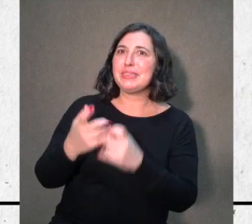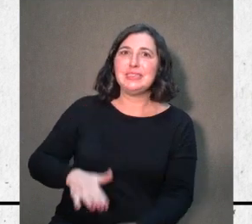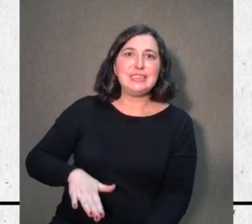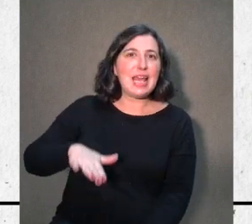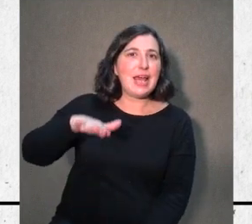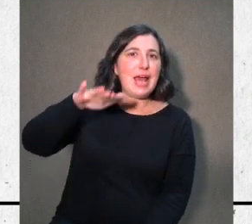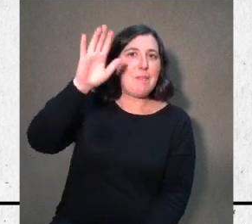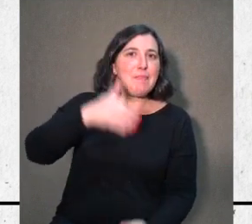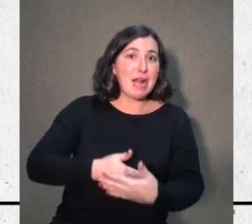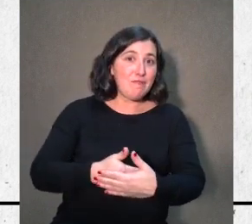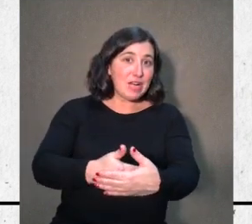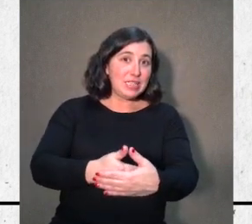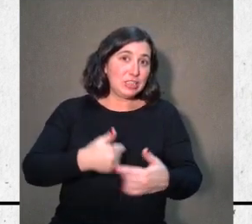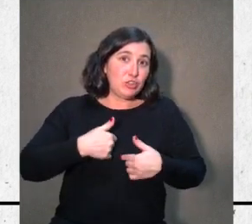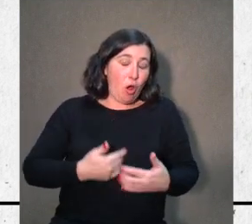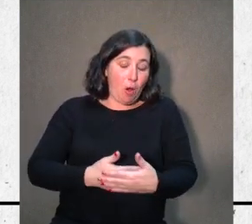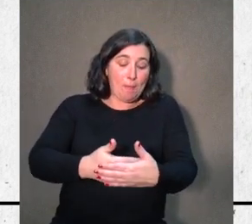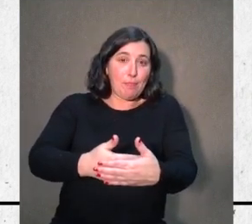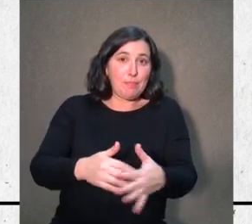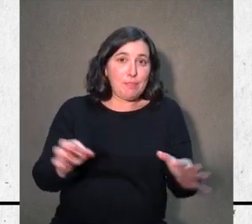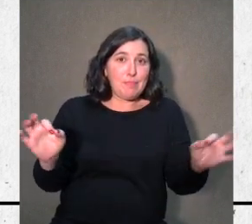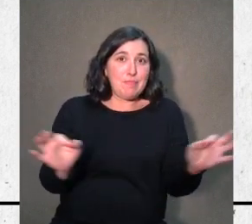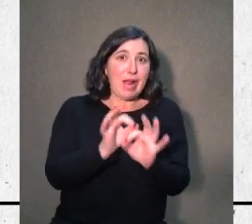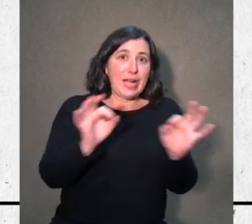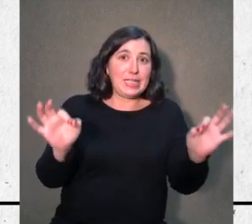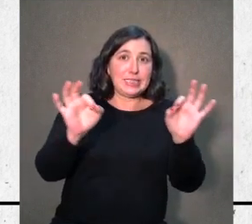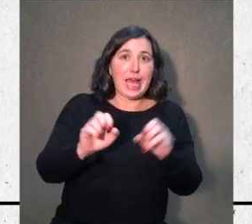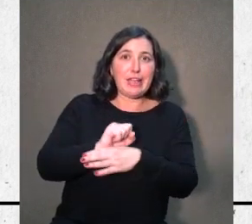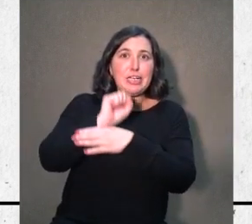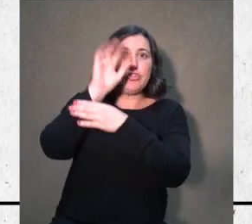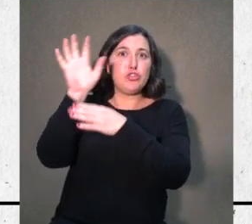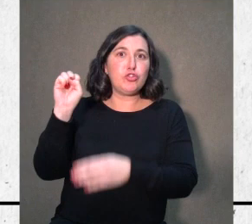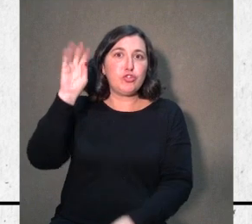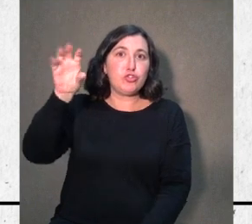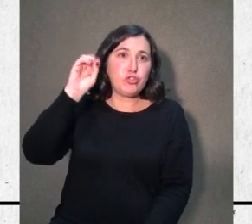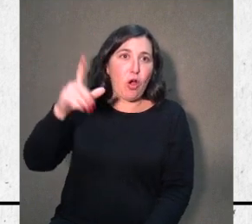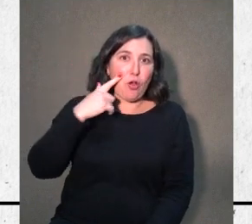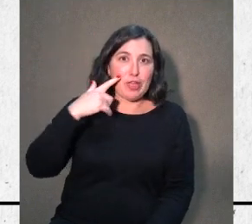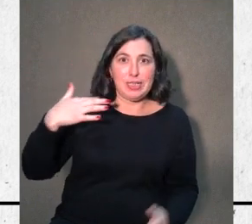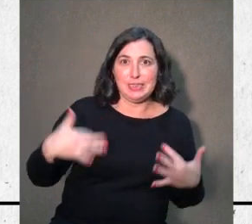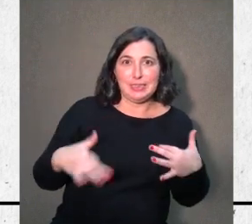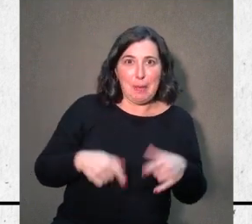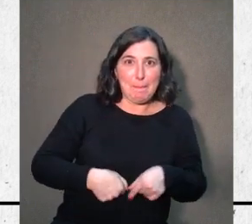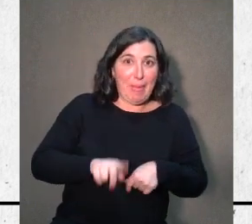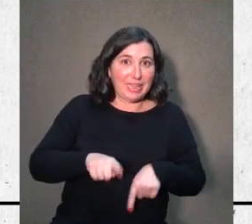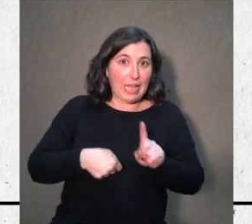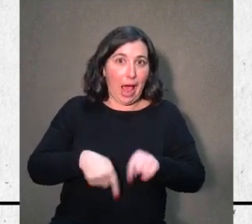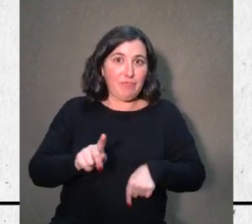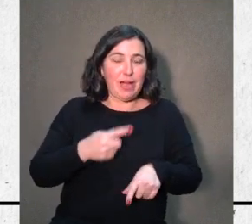embarazada y en los conciertos del Sodre me pateaba como loco. Lástima que no pateaba a tiempo, ojalá, pero...